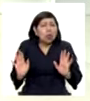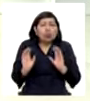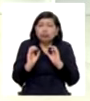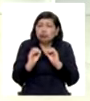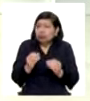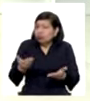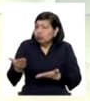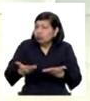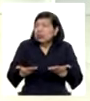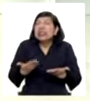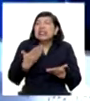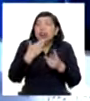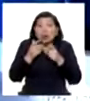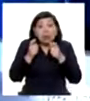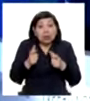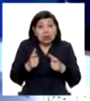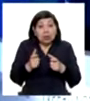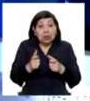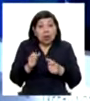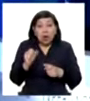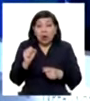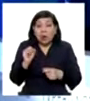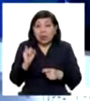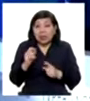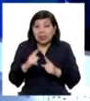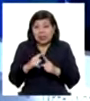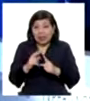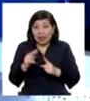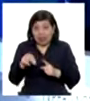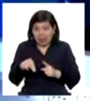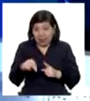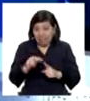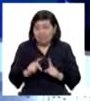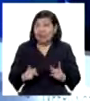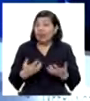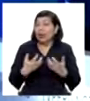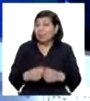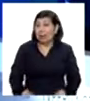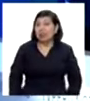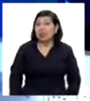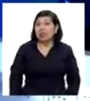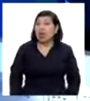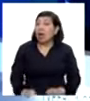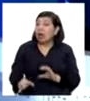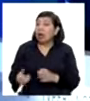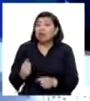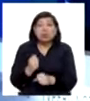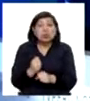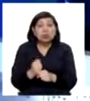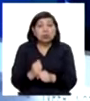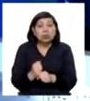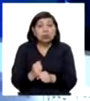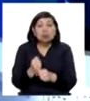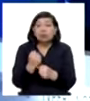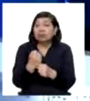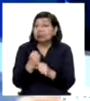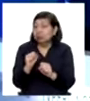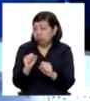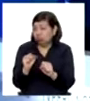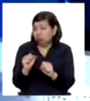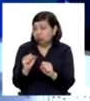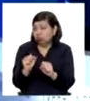prestadoras, bajo la supervisión de los CITRAN, es decir, aquellas empresas que realizan actividades de